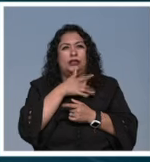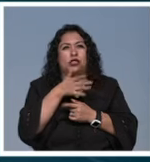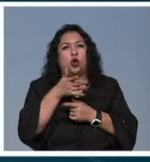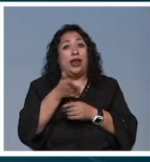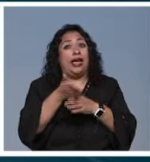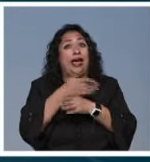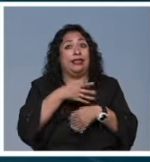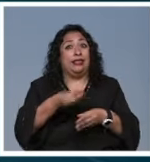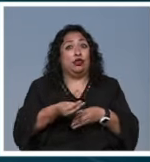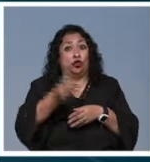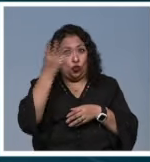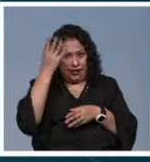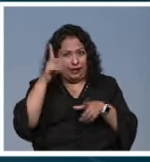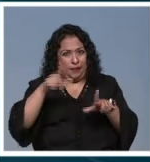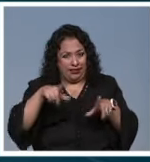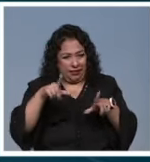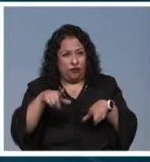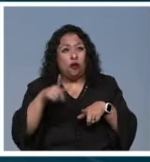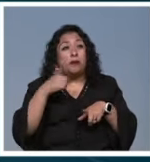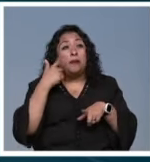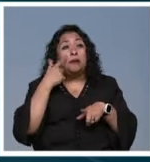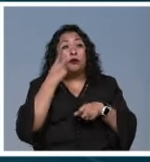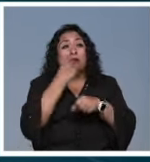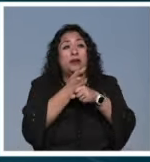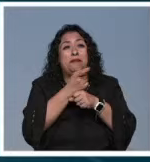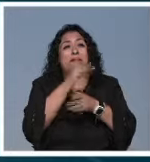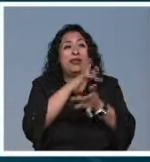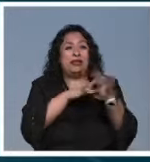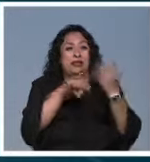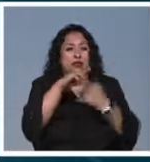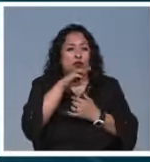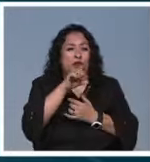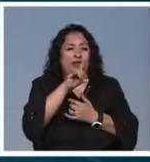plataformas, y se da un recorrido por el primer disco de Maldita Vecindad.